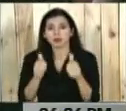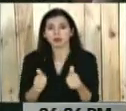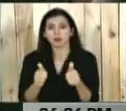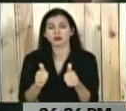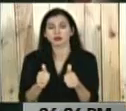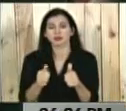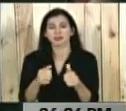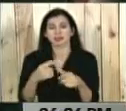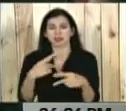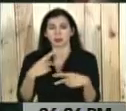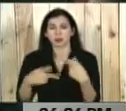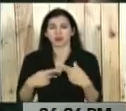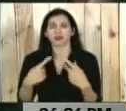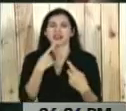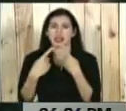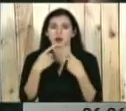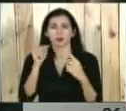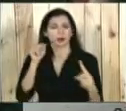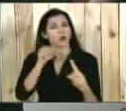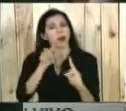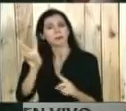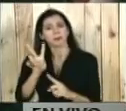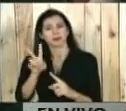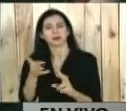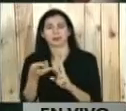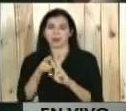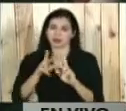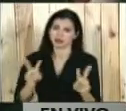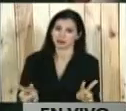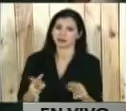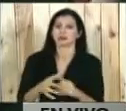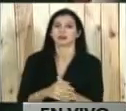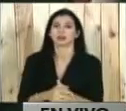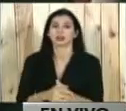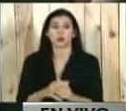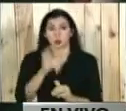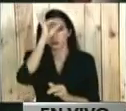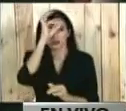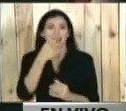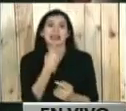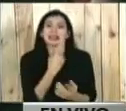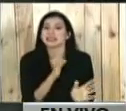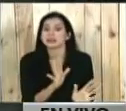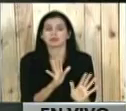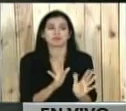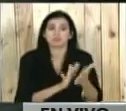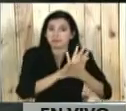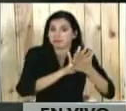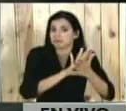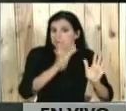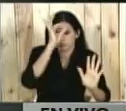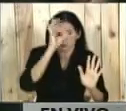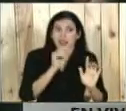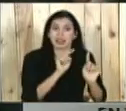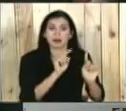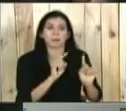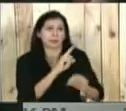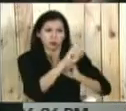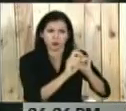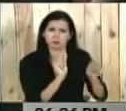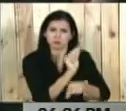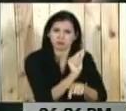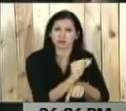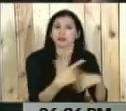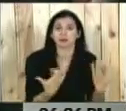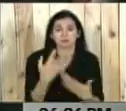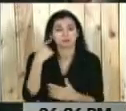los procesos de diálogo por la paz de Venezuela. No quiero hablar por él, seguramente él se expresará en su momento, pero fue una reunión